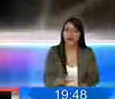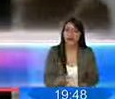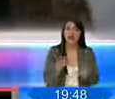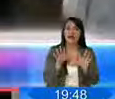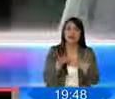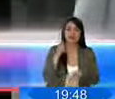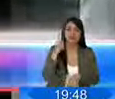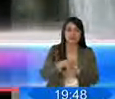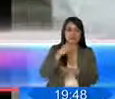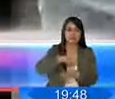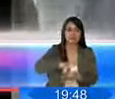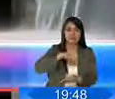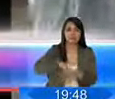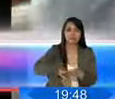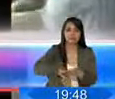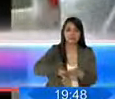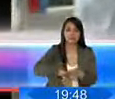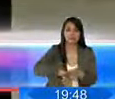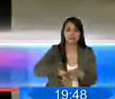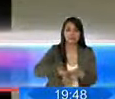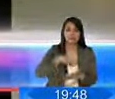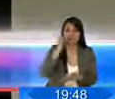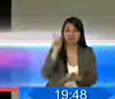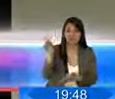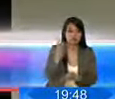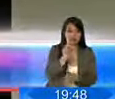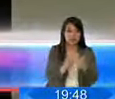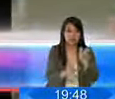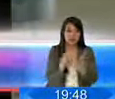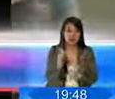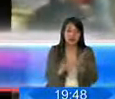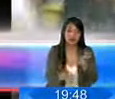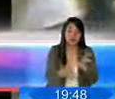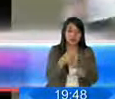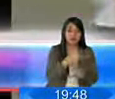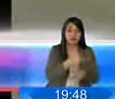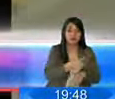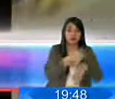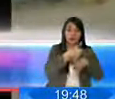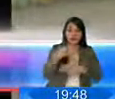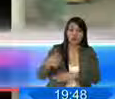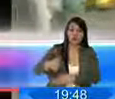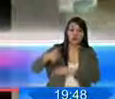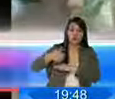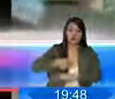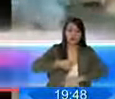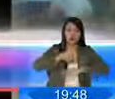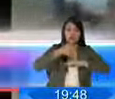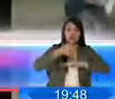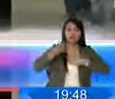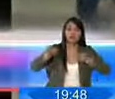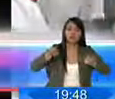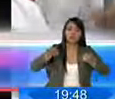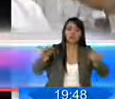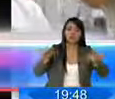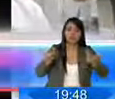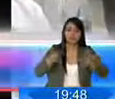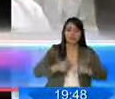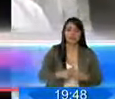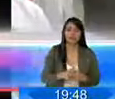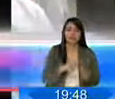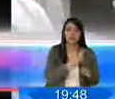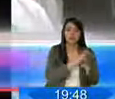primeros decretos. Quiere poner al albedrío de la población la suerte de las cabezas en los organismos de control. Como